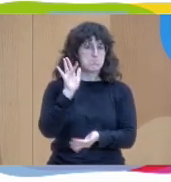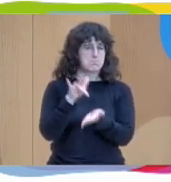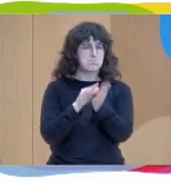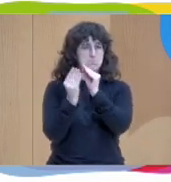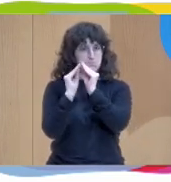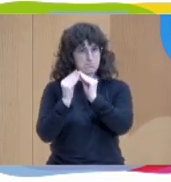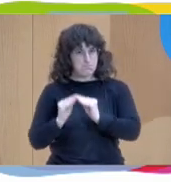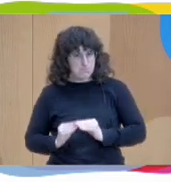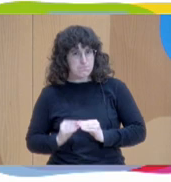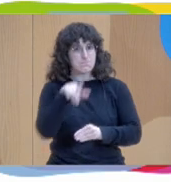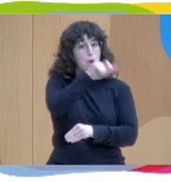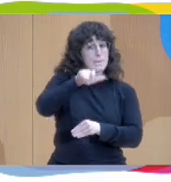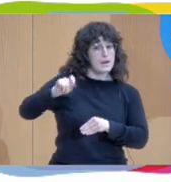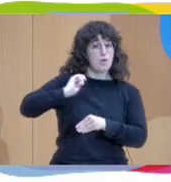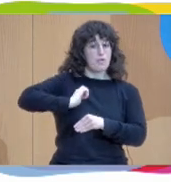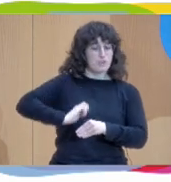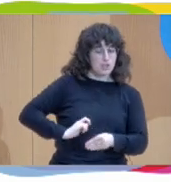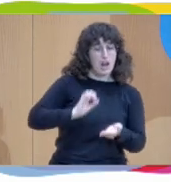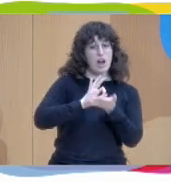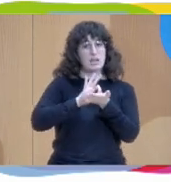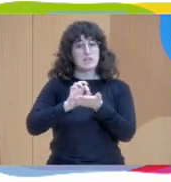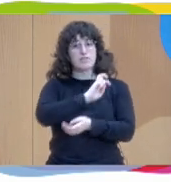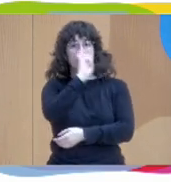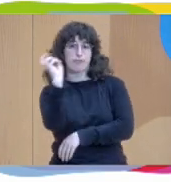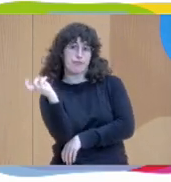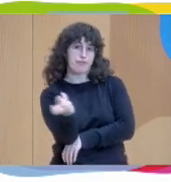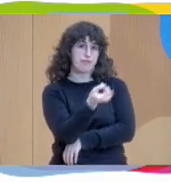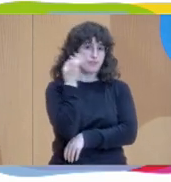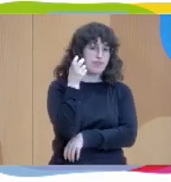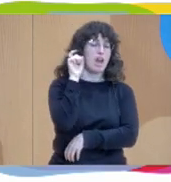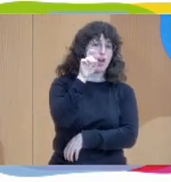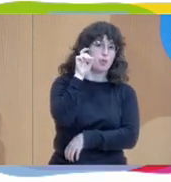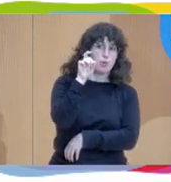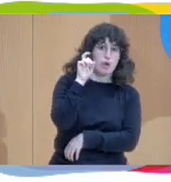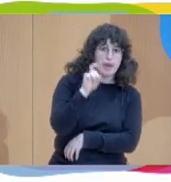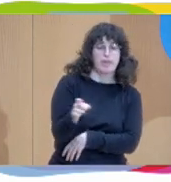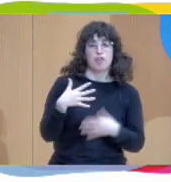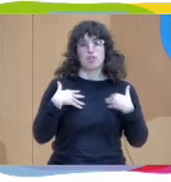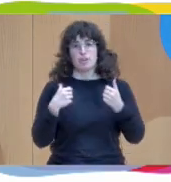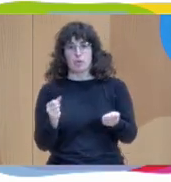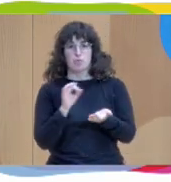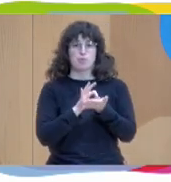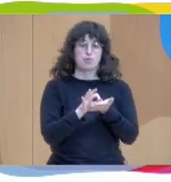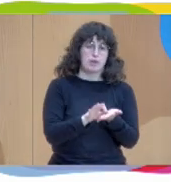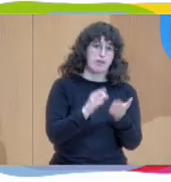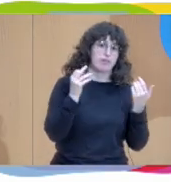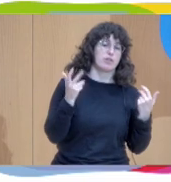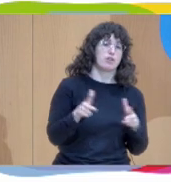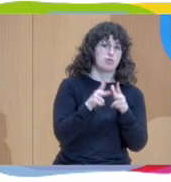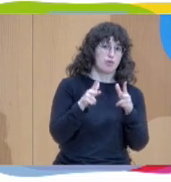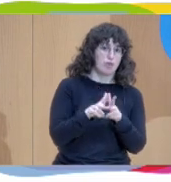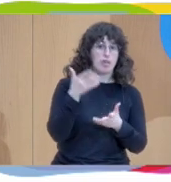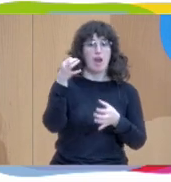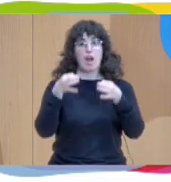distintos profesionales y servicios de de diferentes campos de Educación e salud servicios sociales justicia